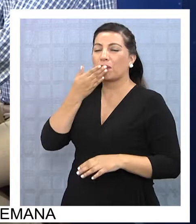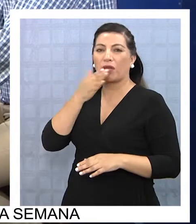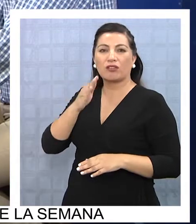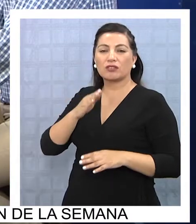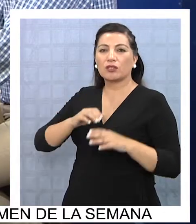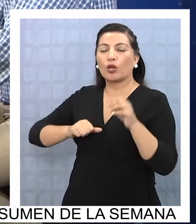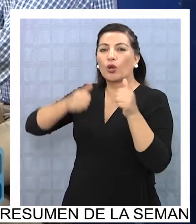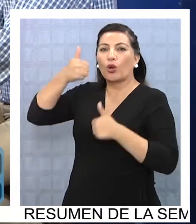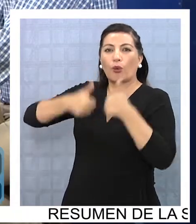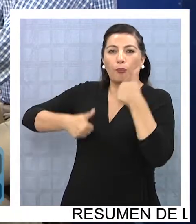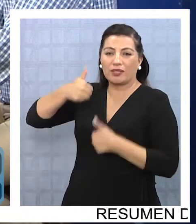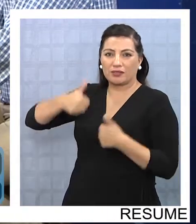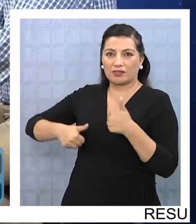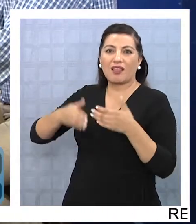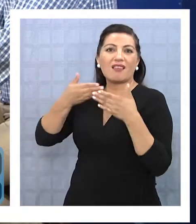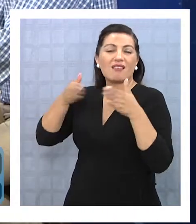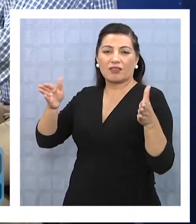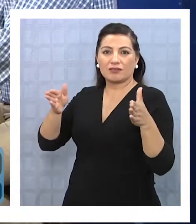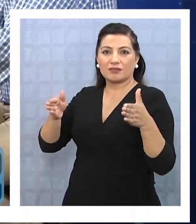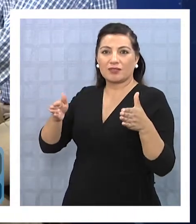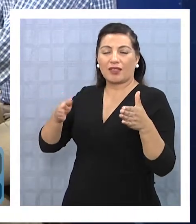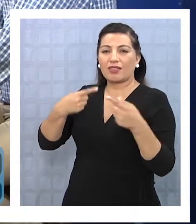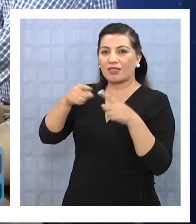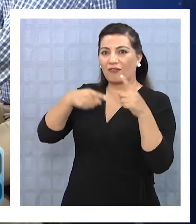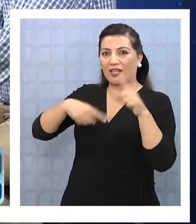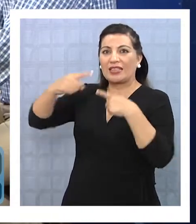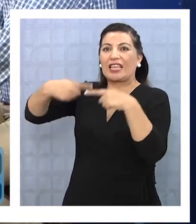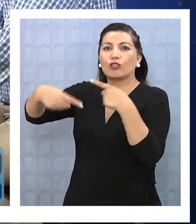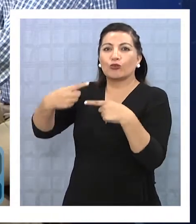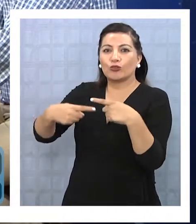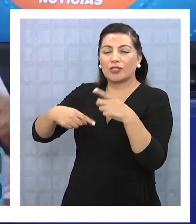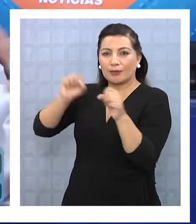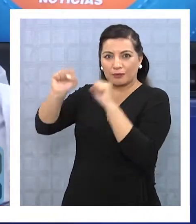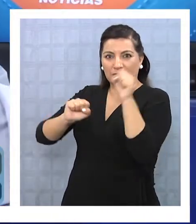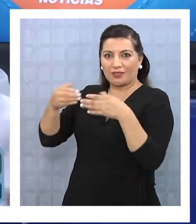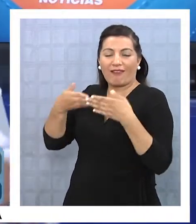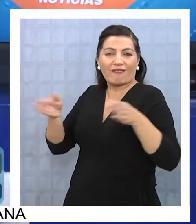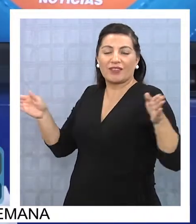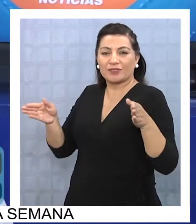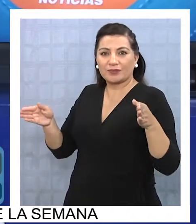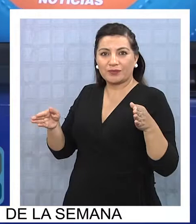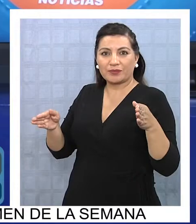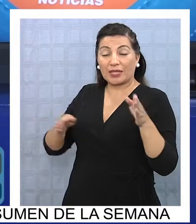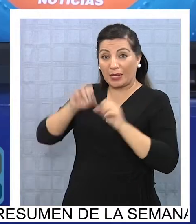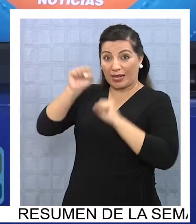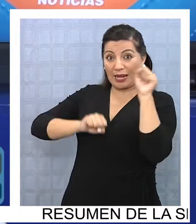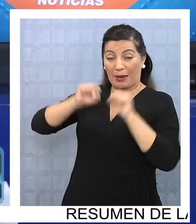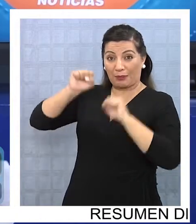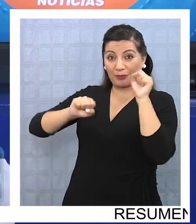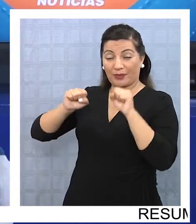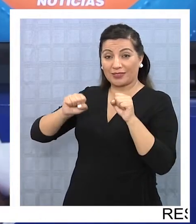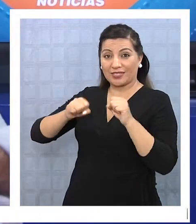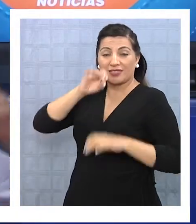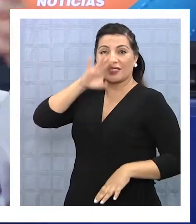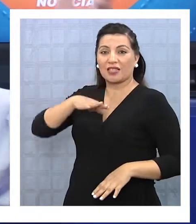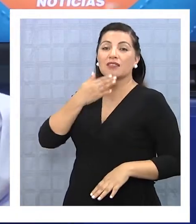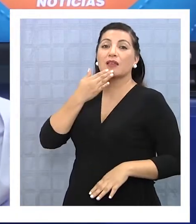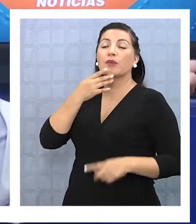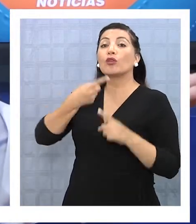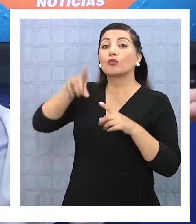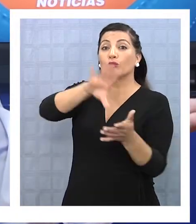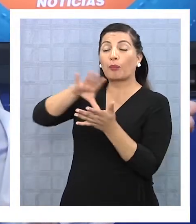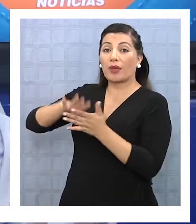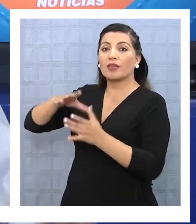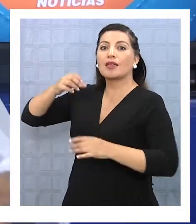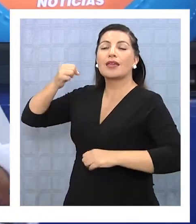competencia, que haya apertura, que haya libertad de ingreso a las distintas industrias, que tengamos la economía abierta para que las empresas chilenas compitan también con las empresas